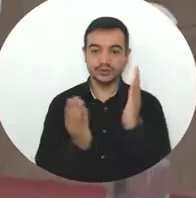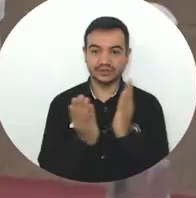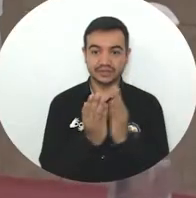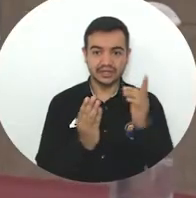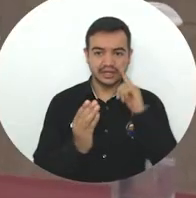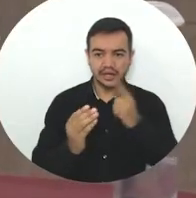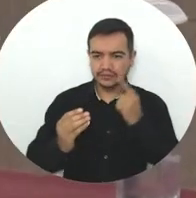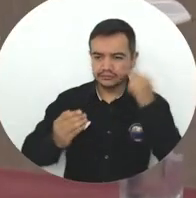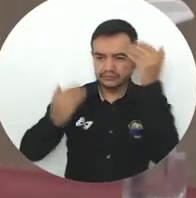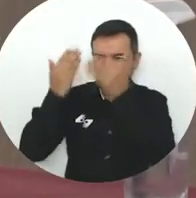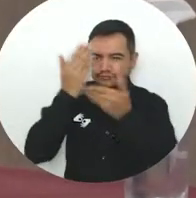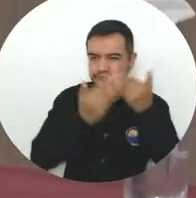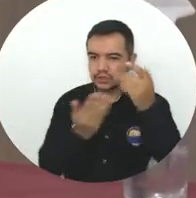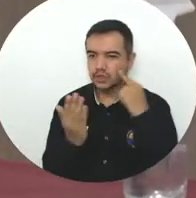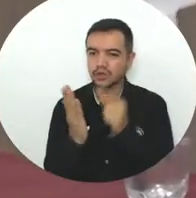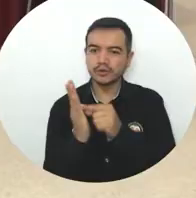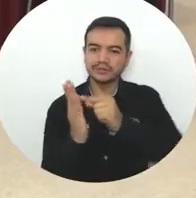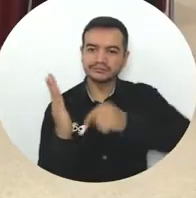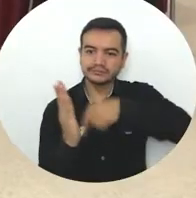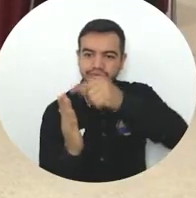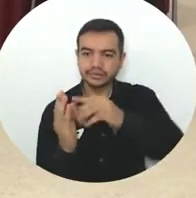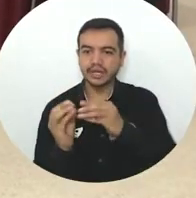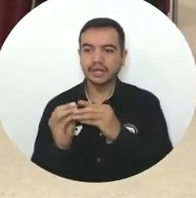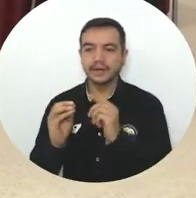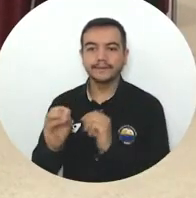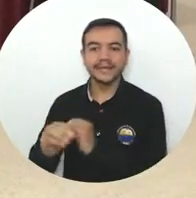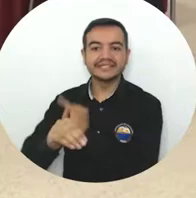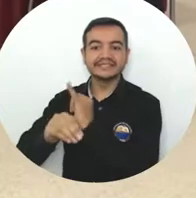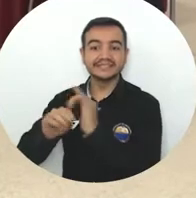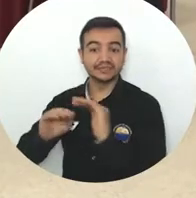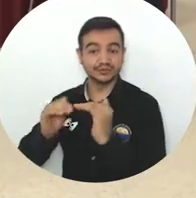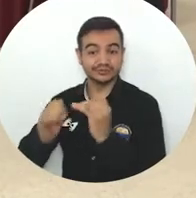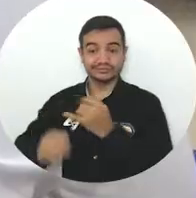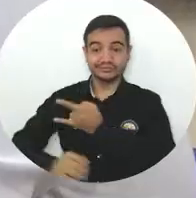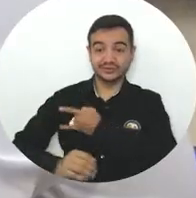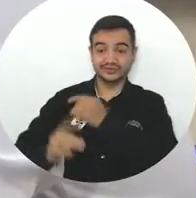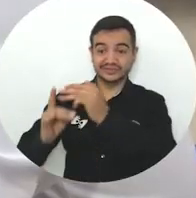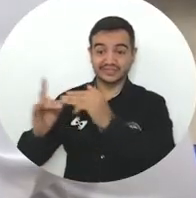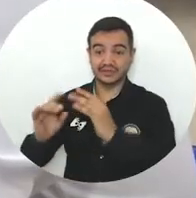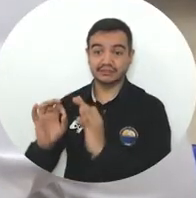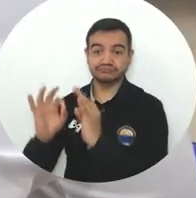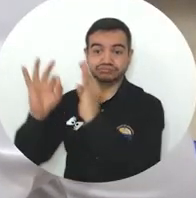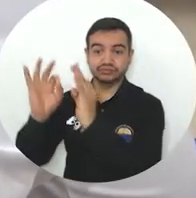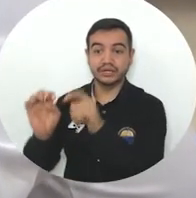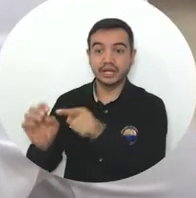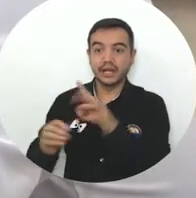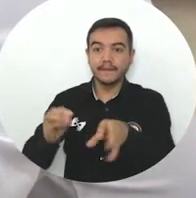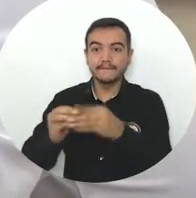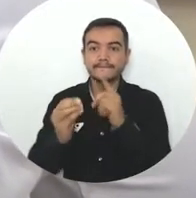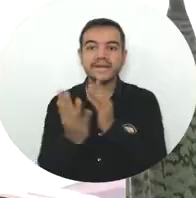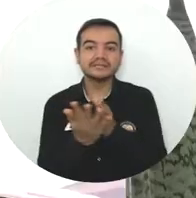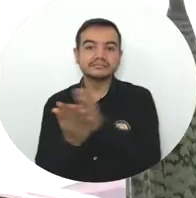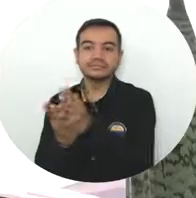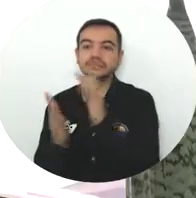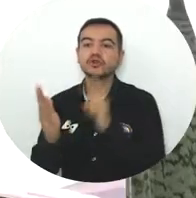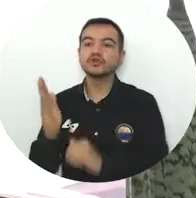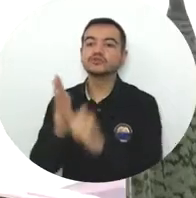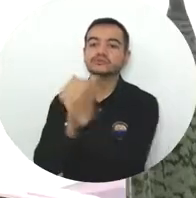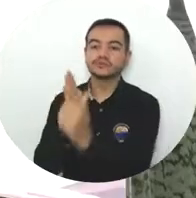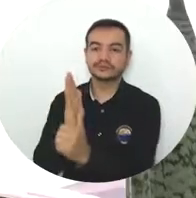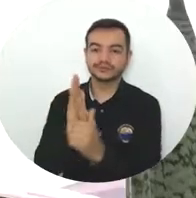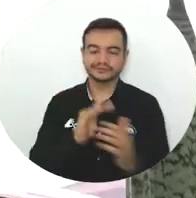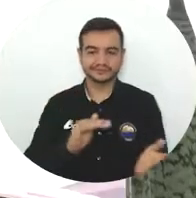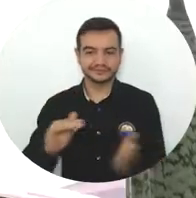registro calificado, procesos de acreditación institucional y proceso de acreditación de los programas. Con gran